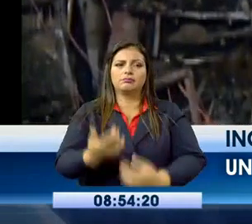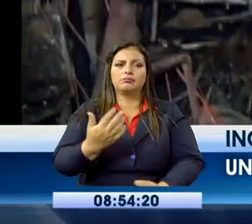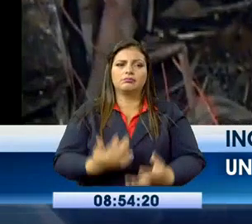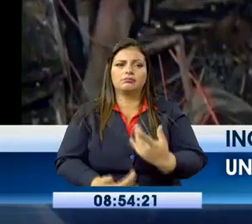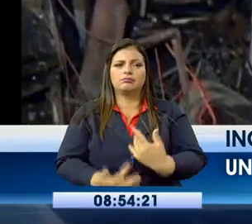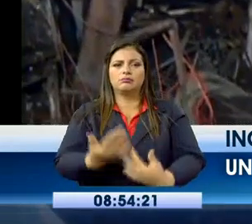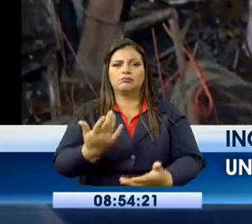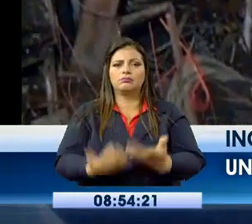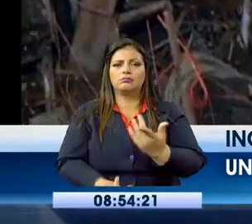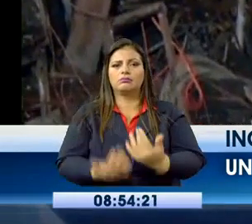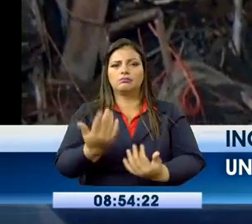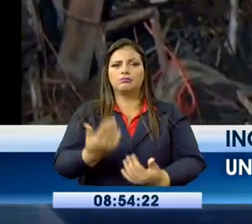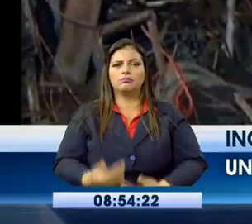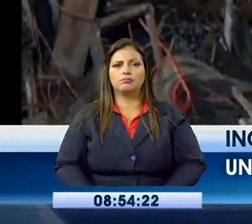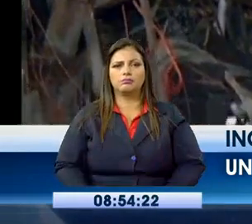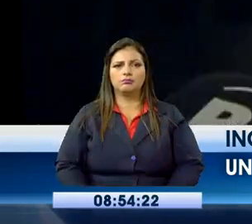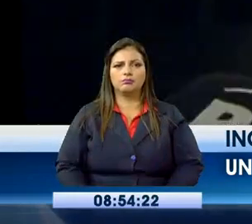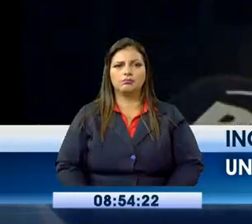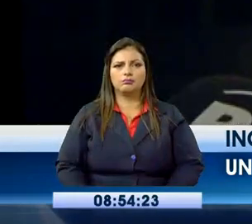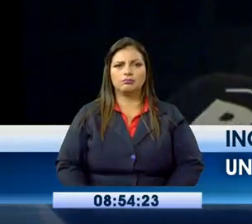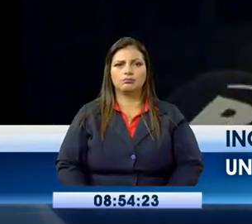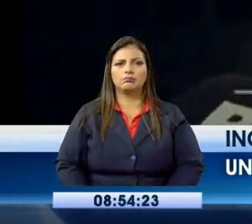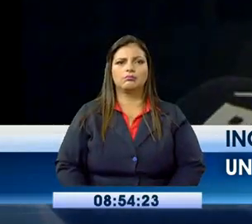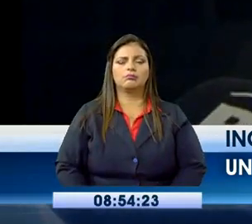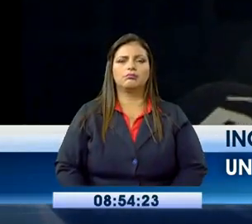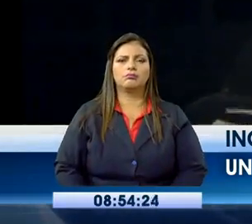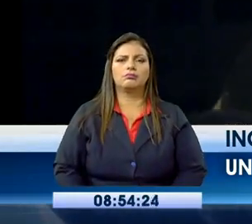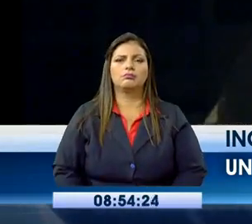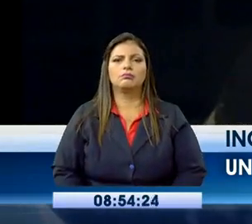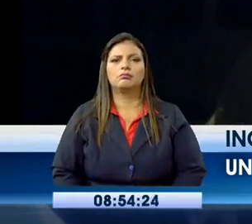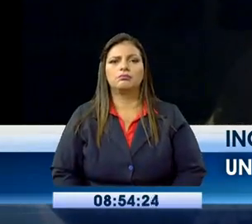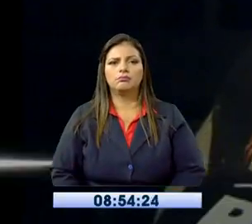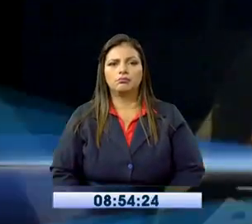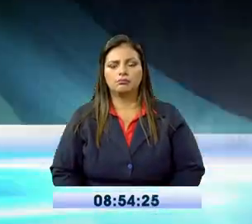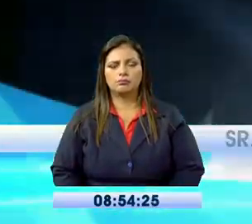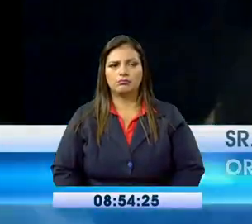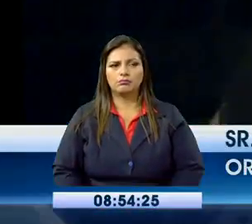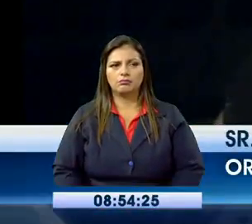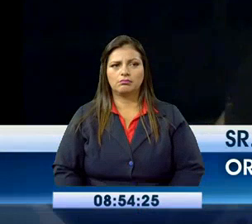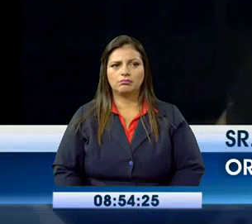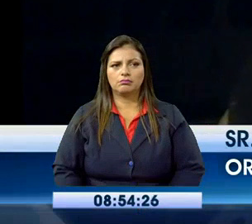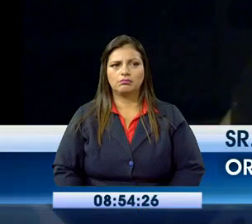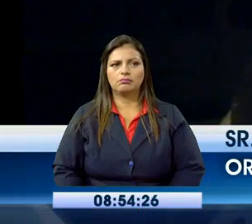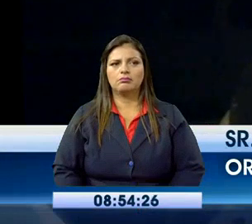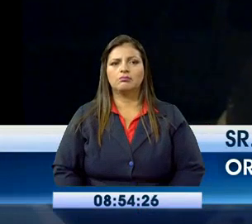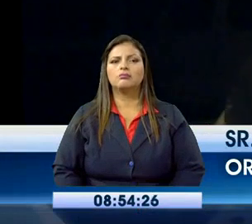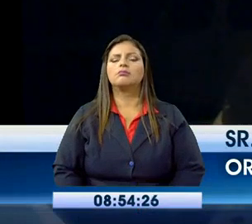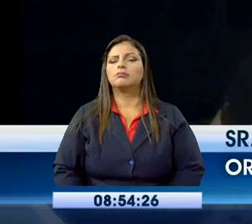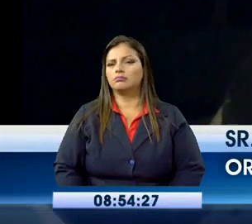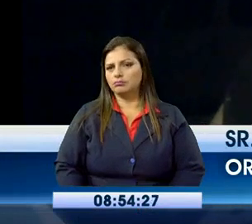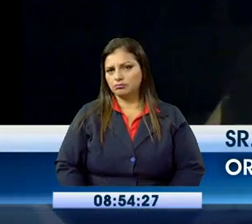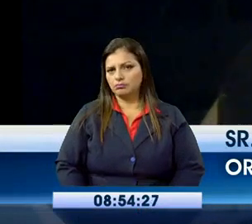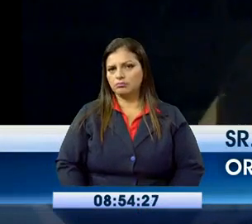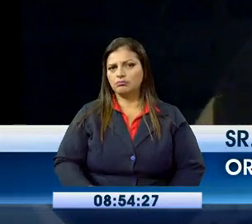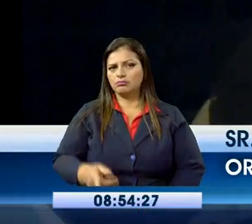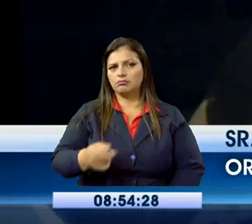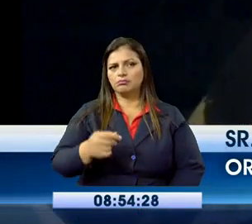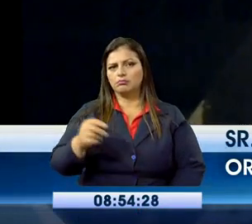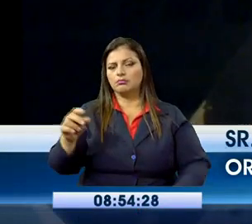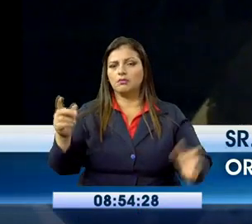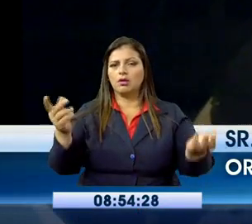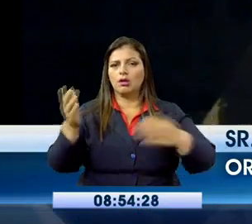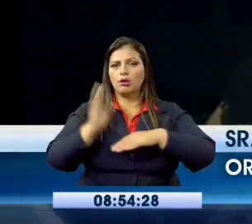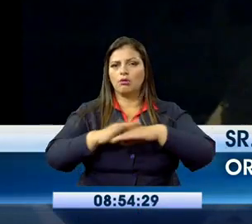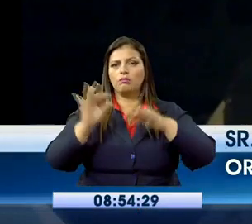este caso. Aparentemente, según los de la empresa eléctrica y los bomberos, dicen que ha sido